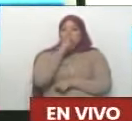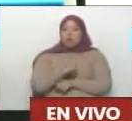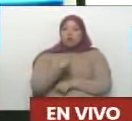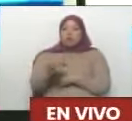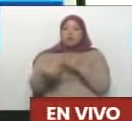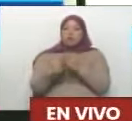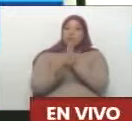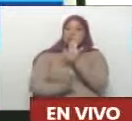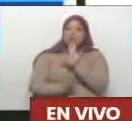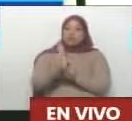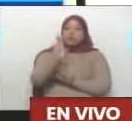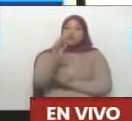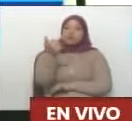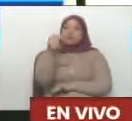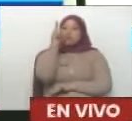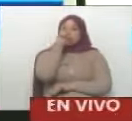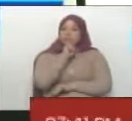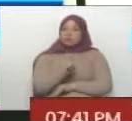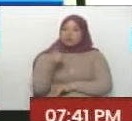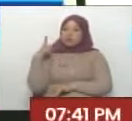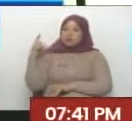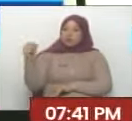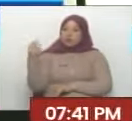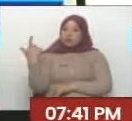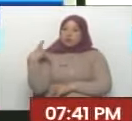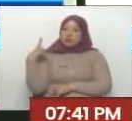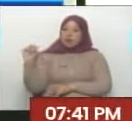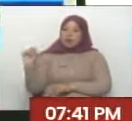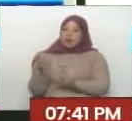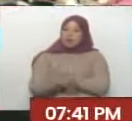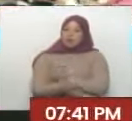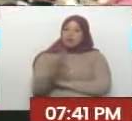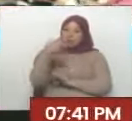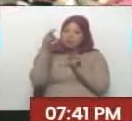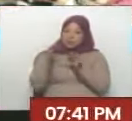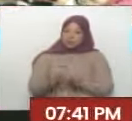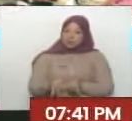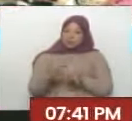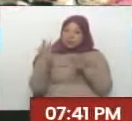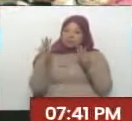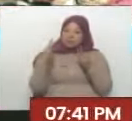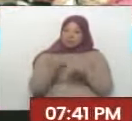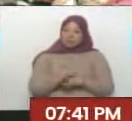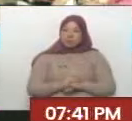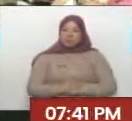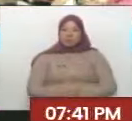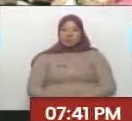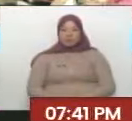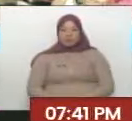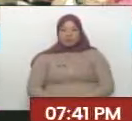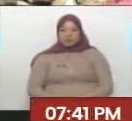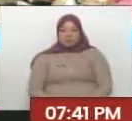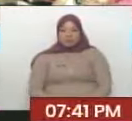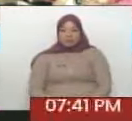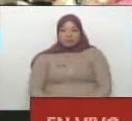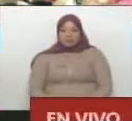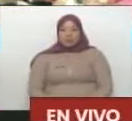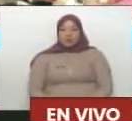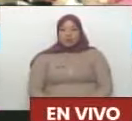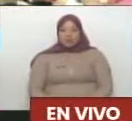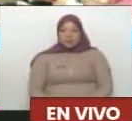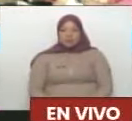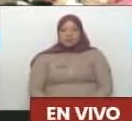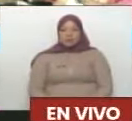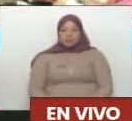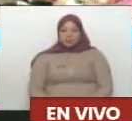vamos a crecer. Y este año nos vamos a expandir otra vez. Tengan la seguridad. Bueno, ahora nos pasamos para